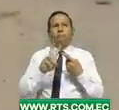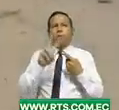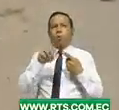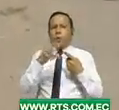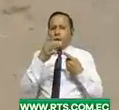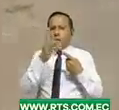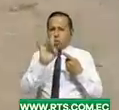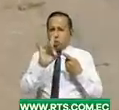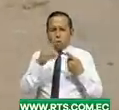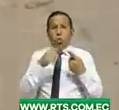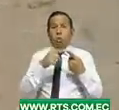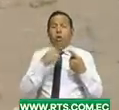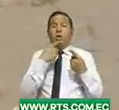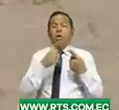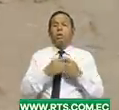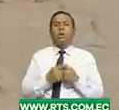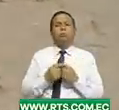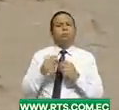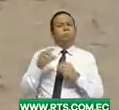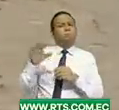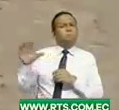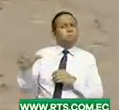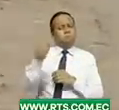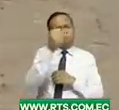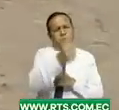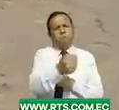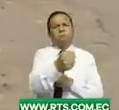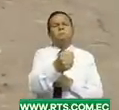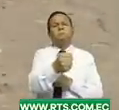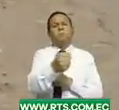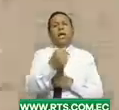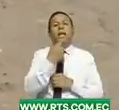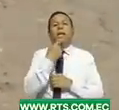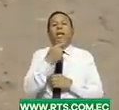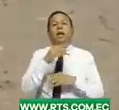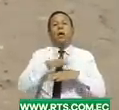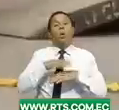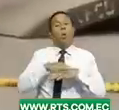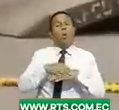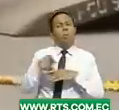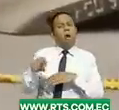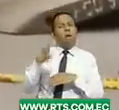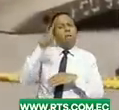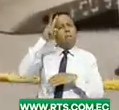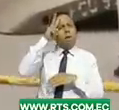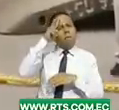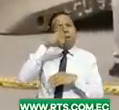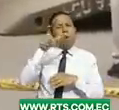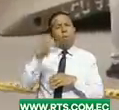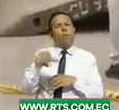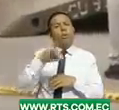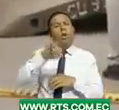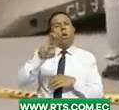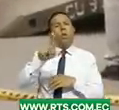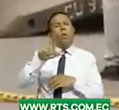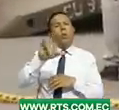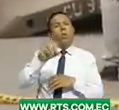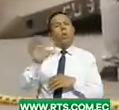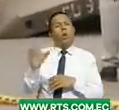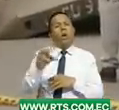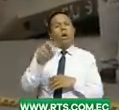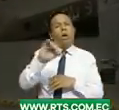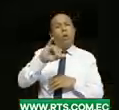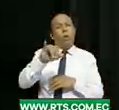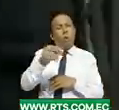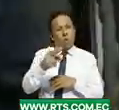detención con fines investigativos por presunto lavado de activos a Julia JMG, pareja de Edison